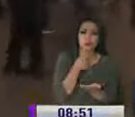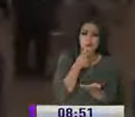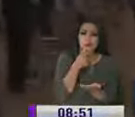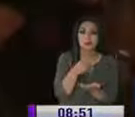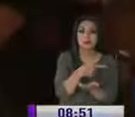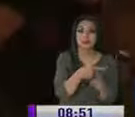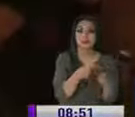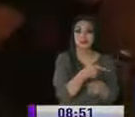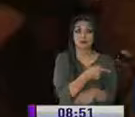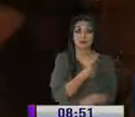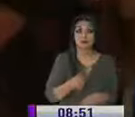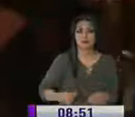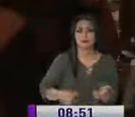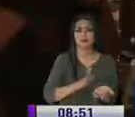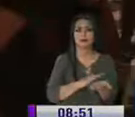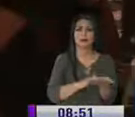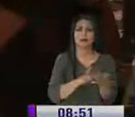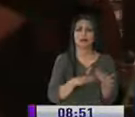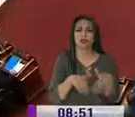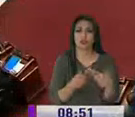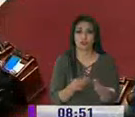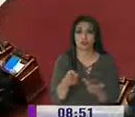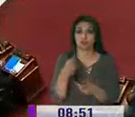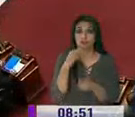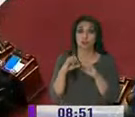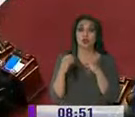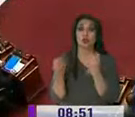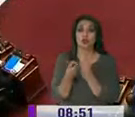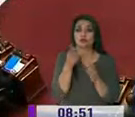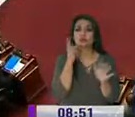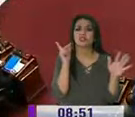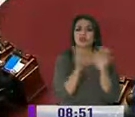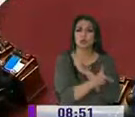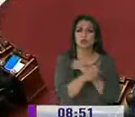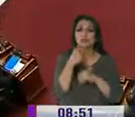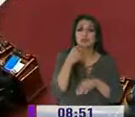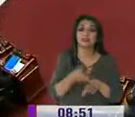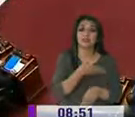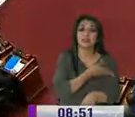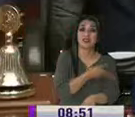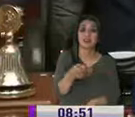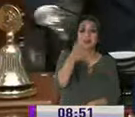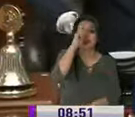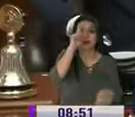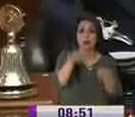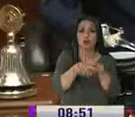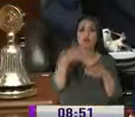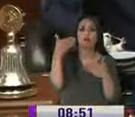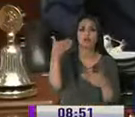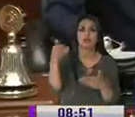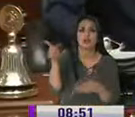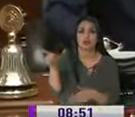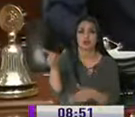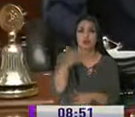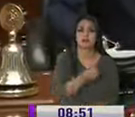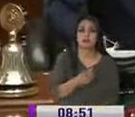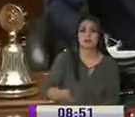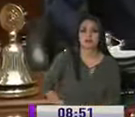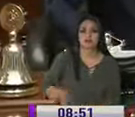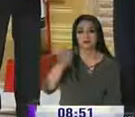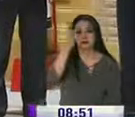están cubriendo a grupos narcotraficantes. Walter Patricio Artiza Labernaza sería oriundo de Limones